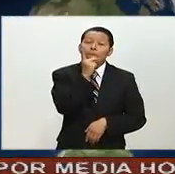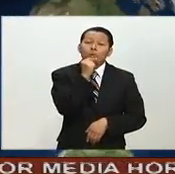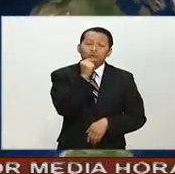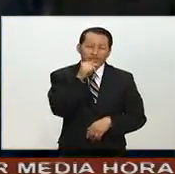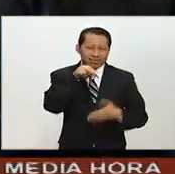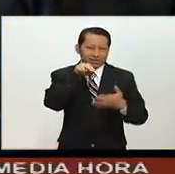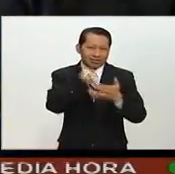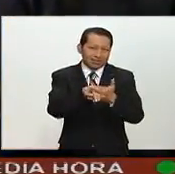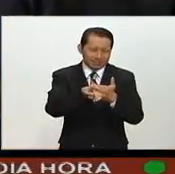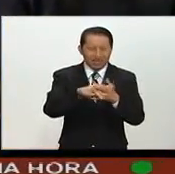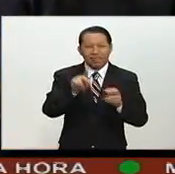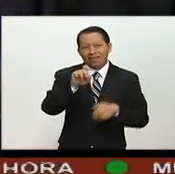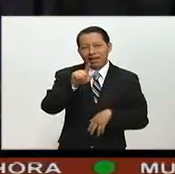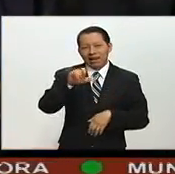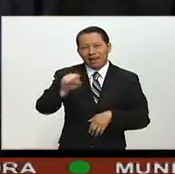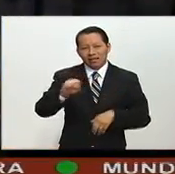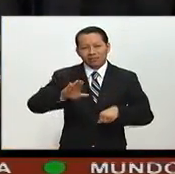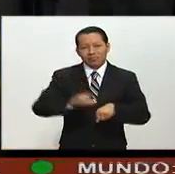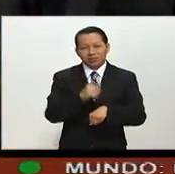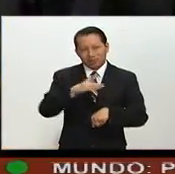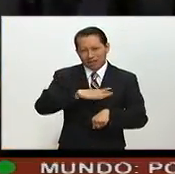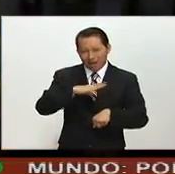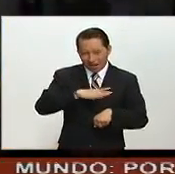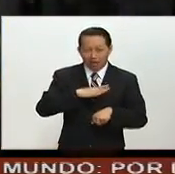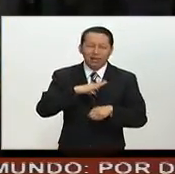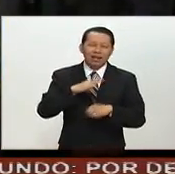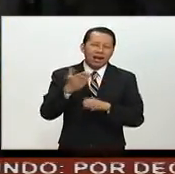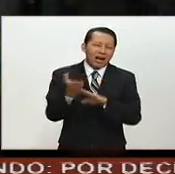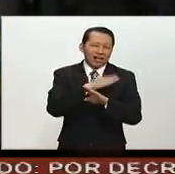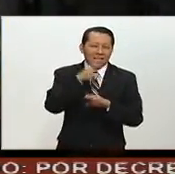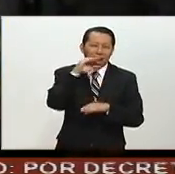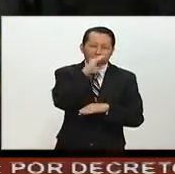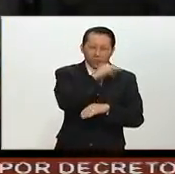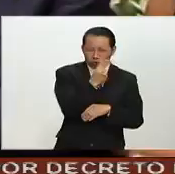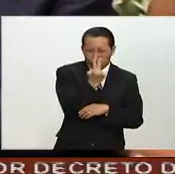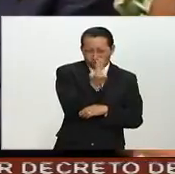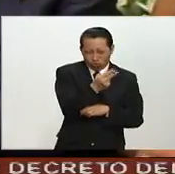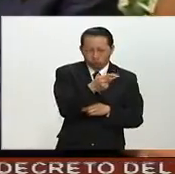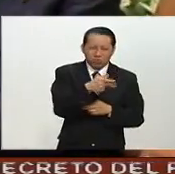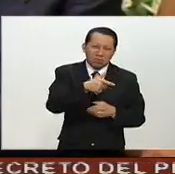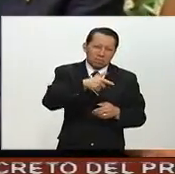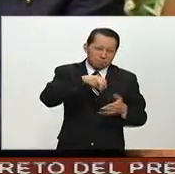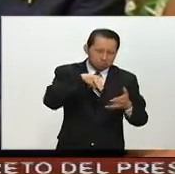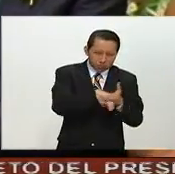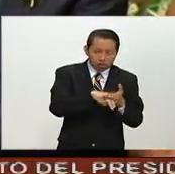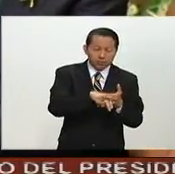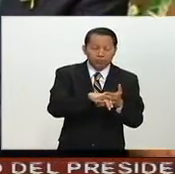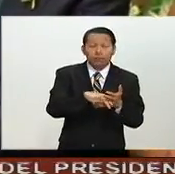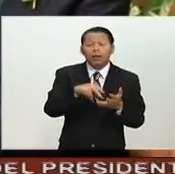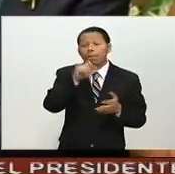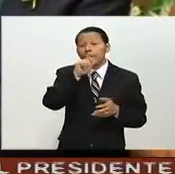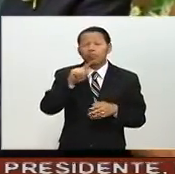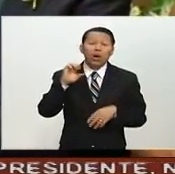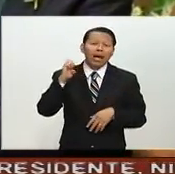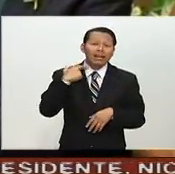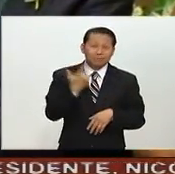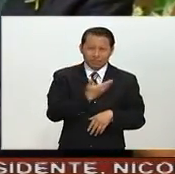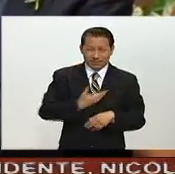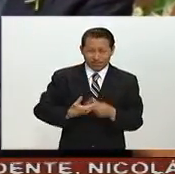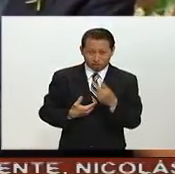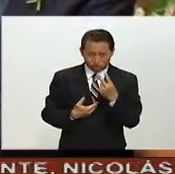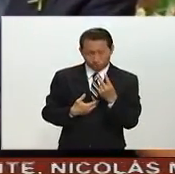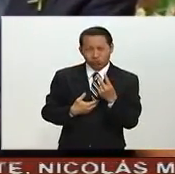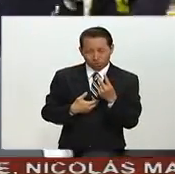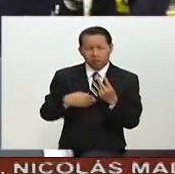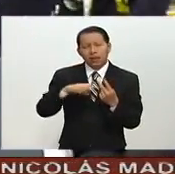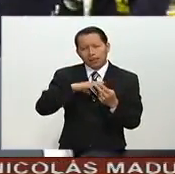como venganza por la muerte de 2 afroamericanos. El vicepresidente Joe Biden, el expresidente George Bush estuvieron presentes en